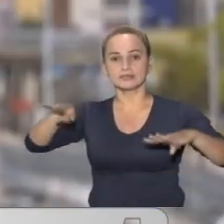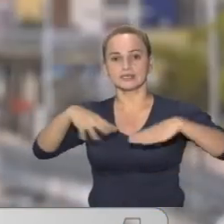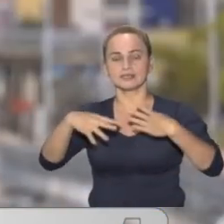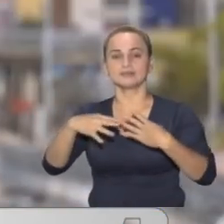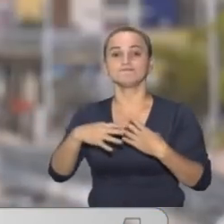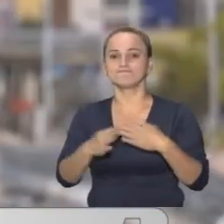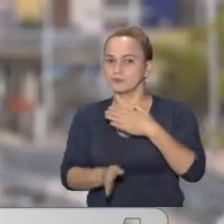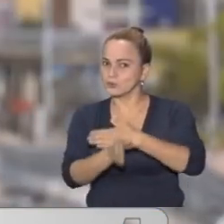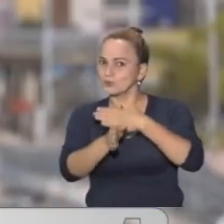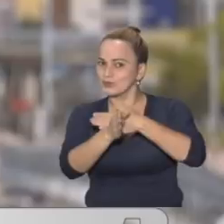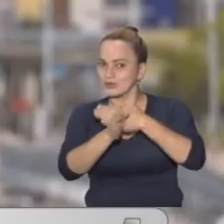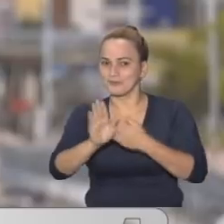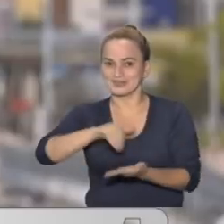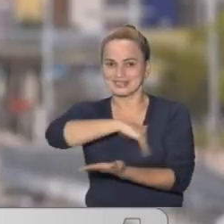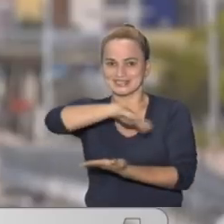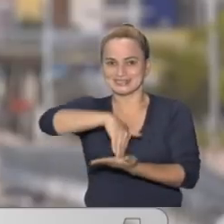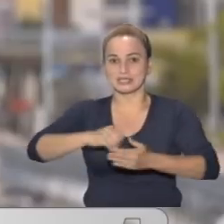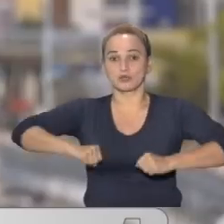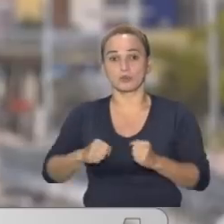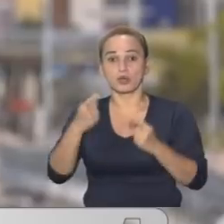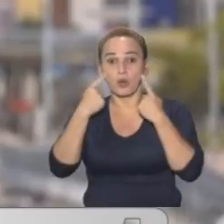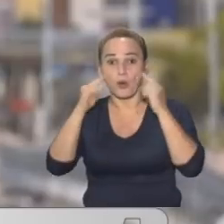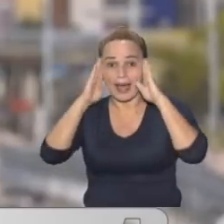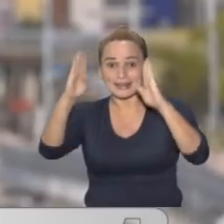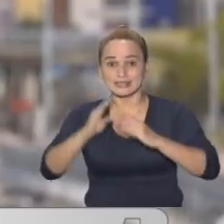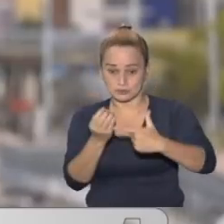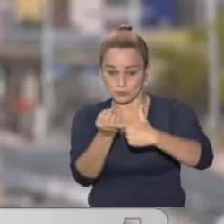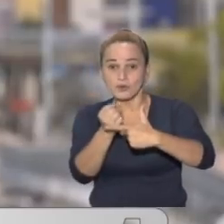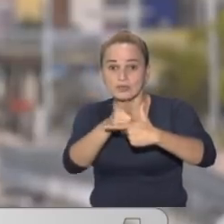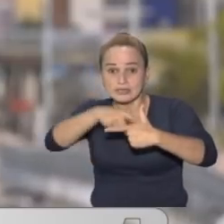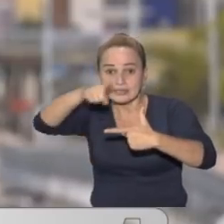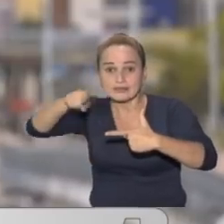televidente, seguimos en el centro de Bogotá y atención a esta cifra.